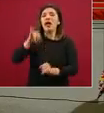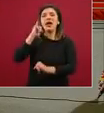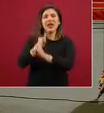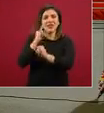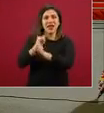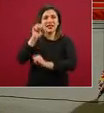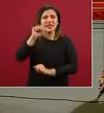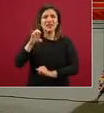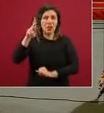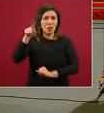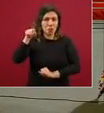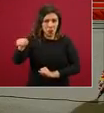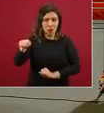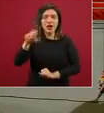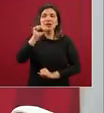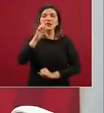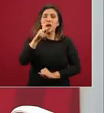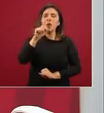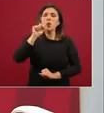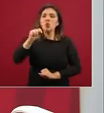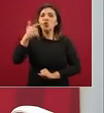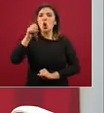Secretaría,